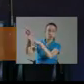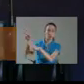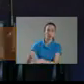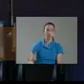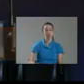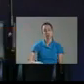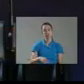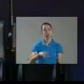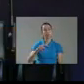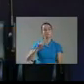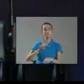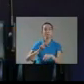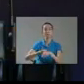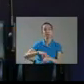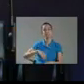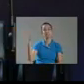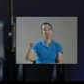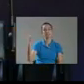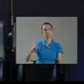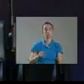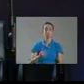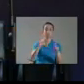Y vas a levantar empresas,